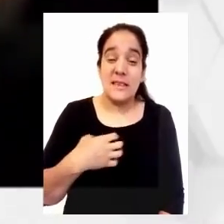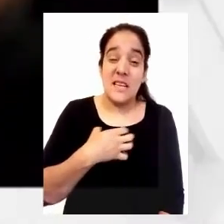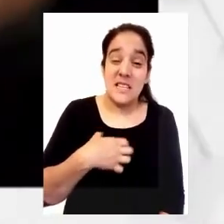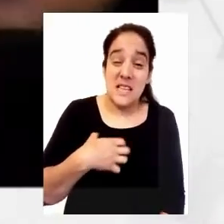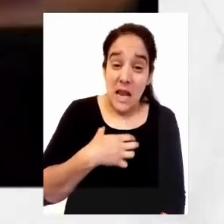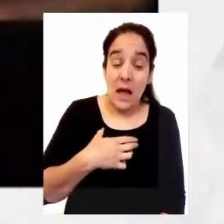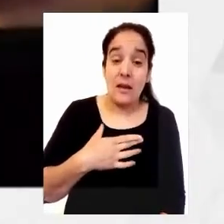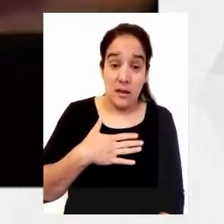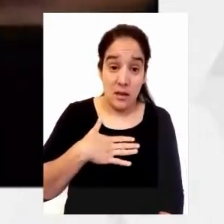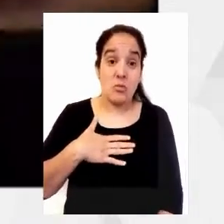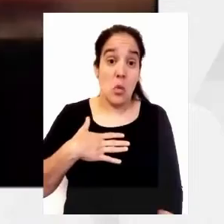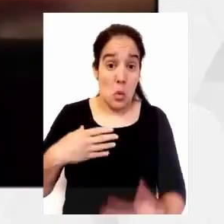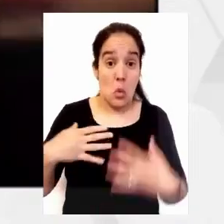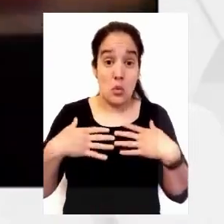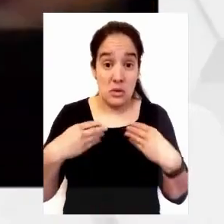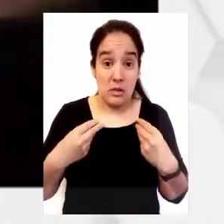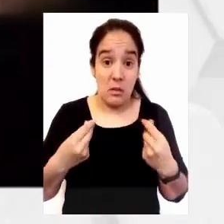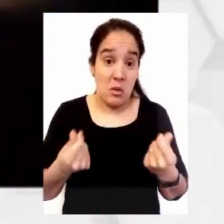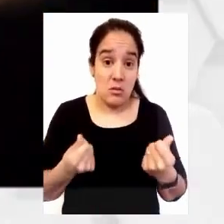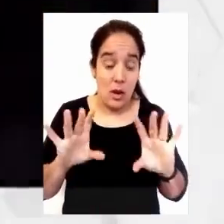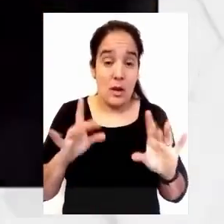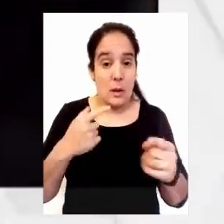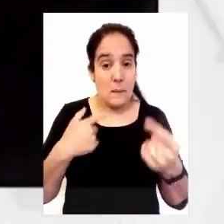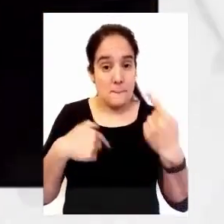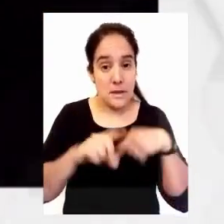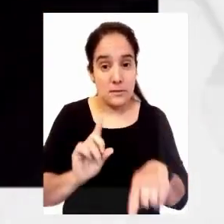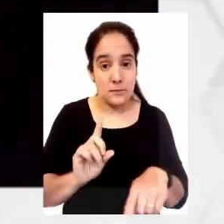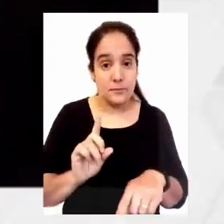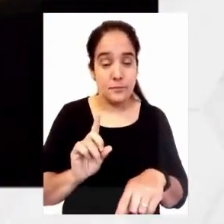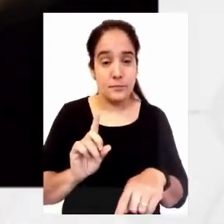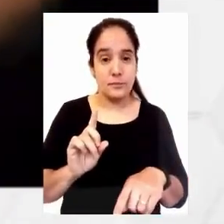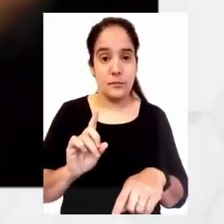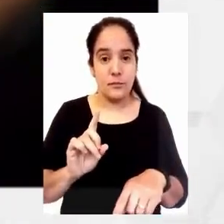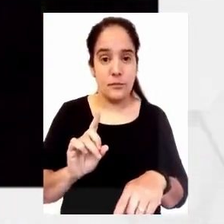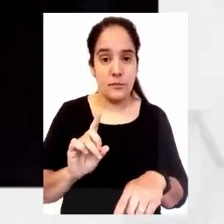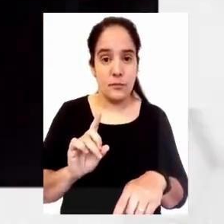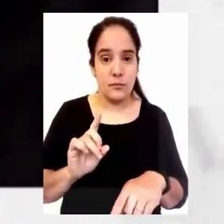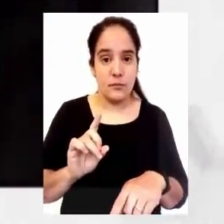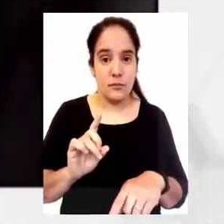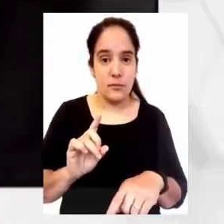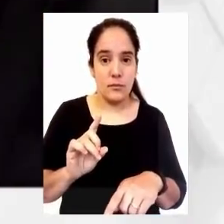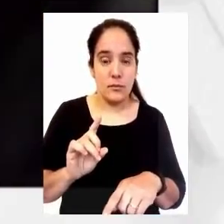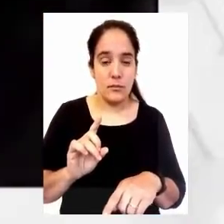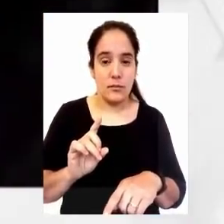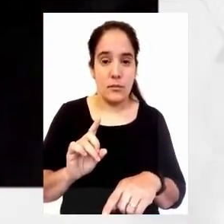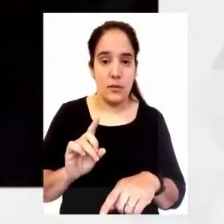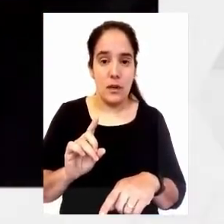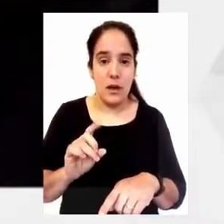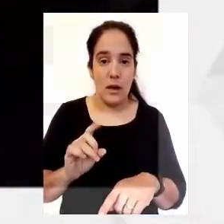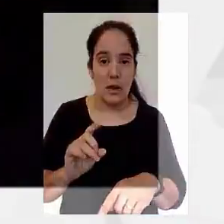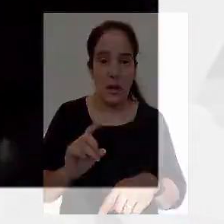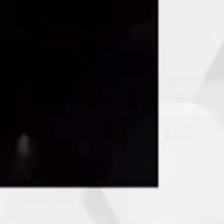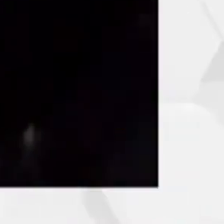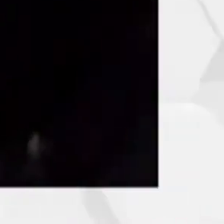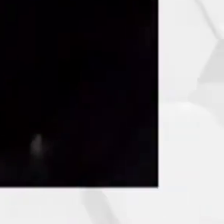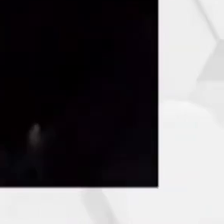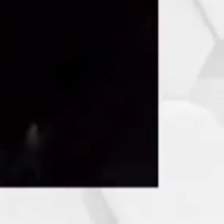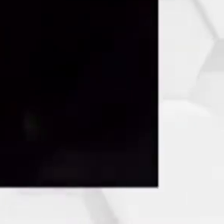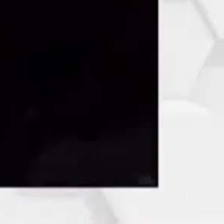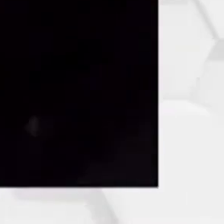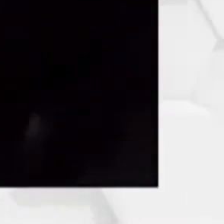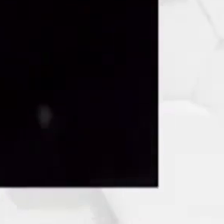como habían dicho el foro anterior, pero consideramos que, o sea, está bien expresar nuestros sentimientos, pero